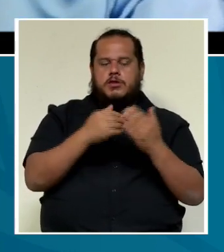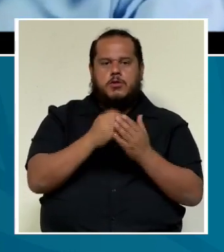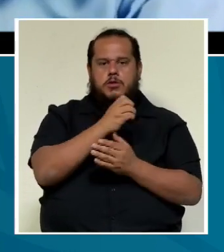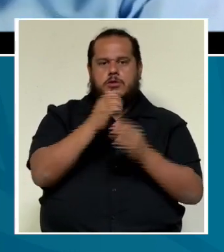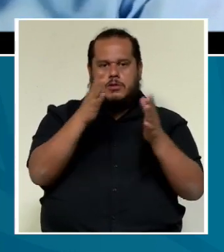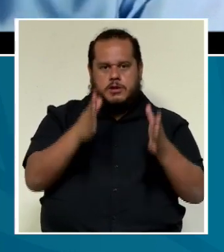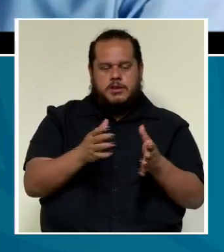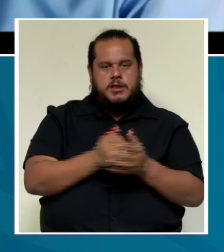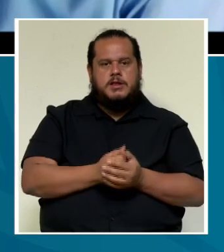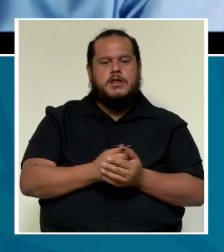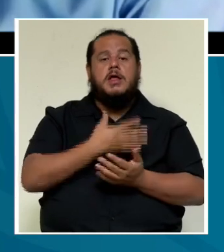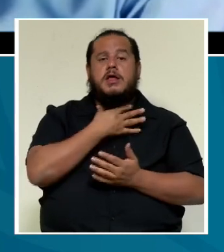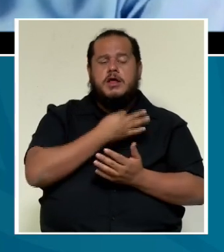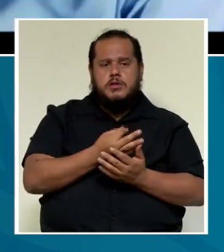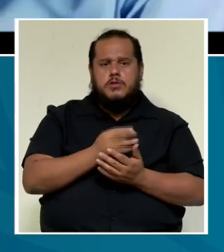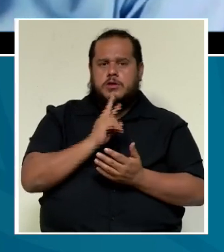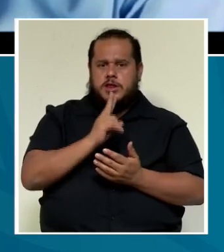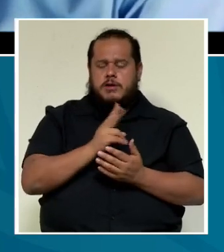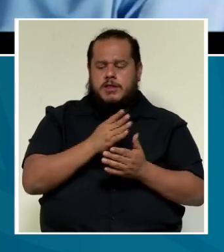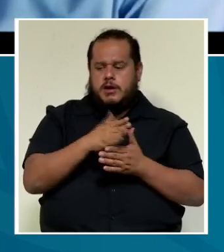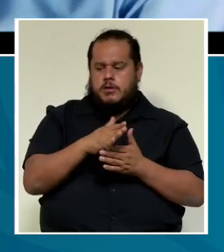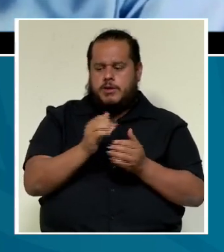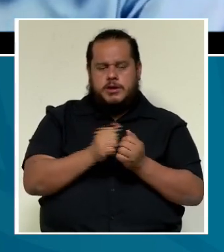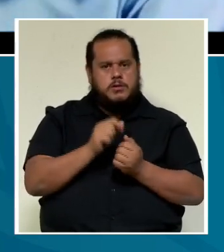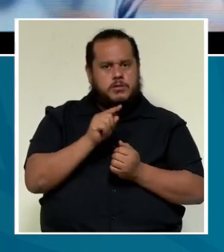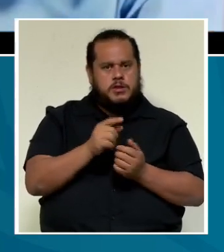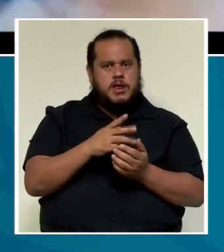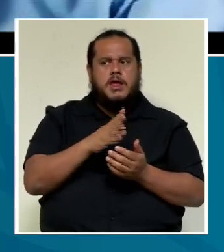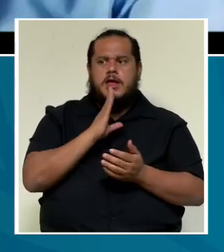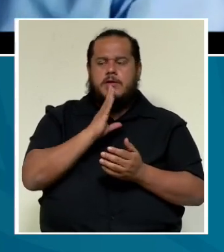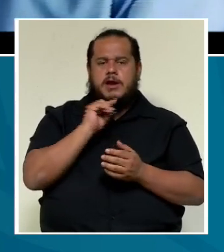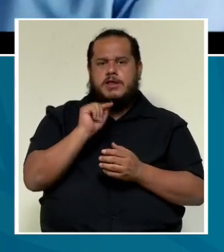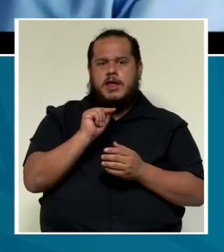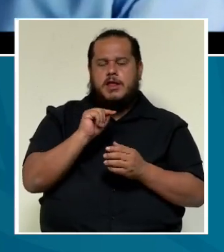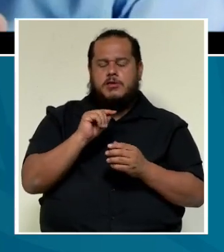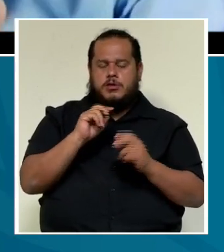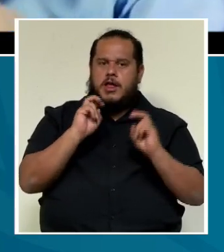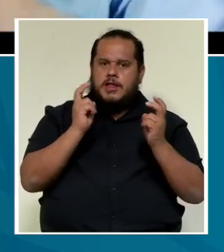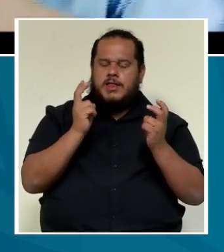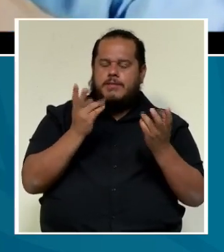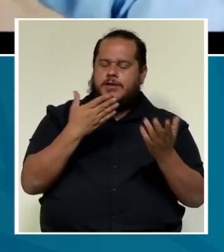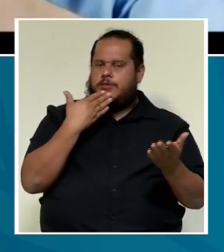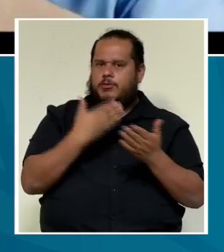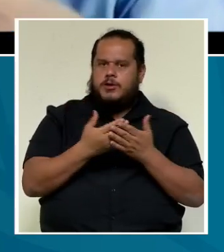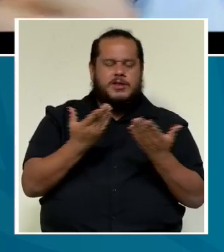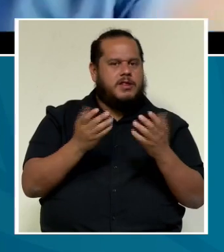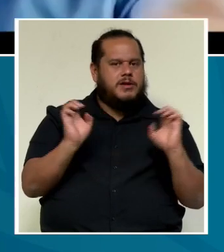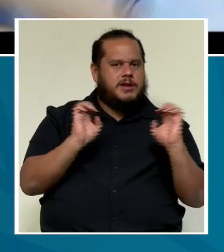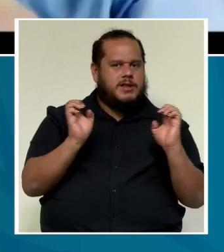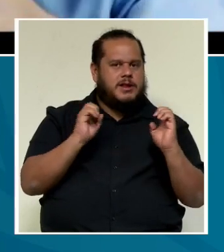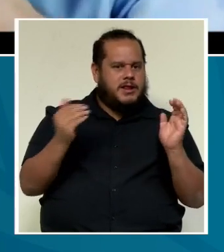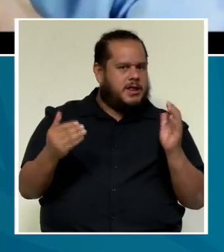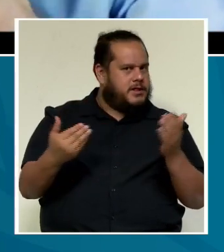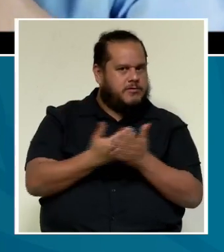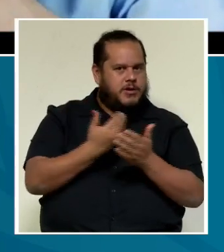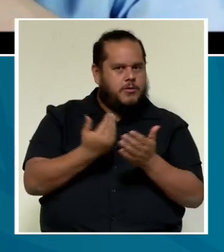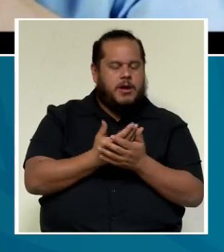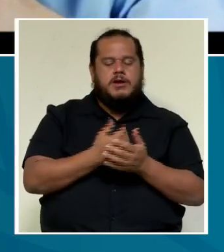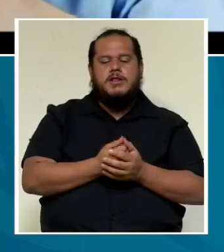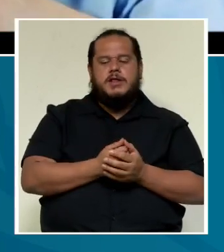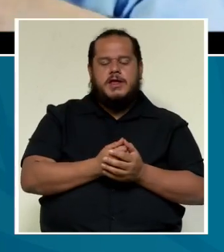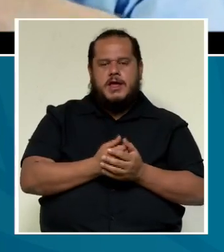costarricenses. Es un gusto, de verdad, compartir con usted y poder hablar de estos temas tan apasionantes como son las energías renovables y en este caso en particular,